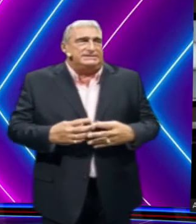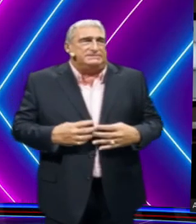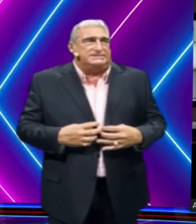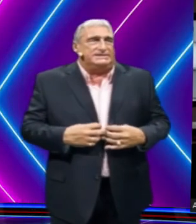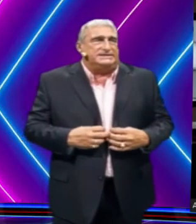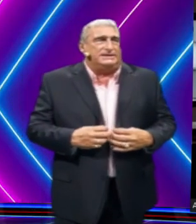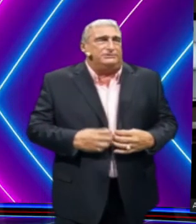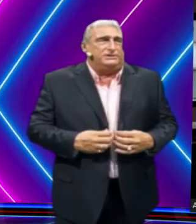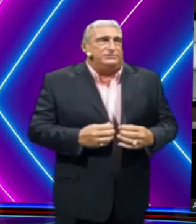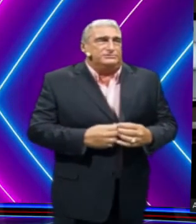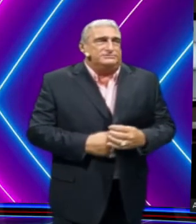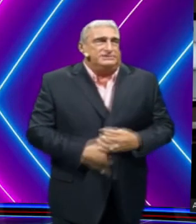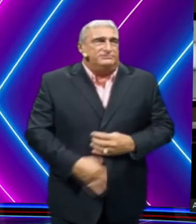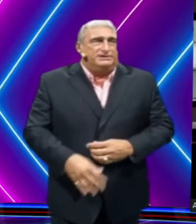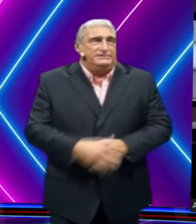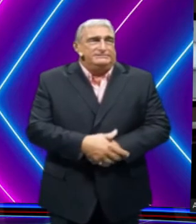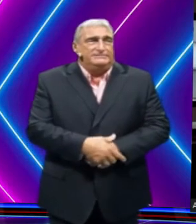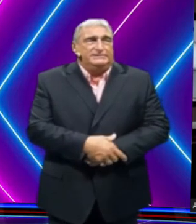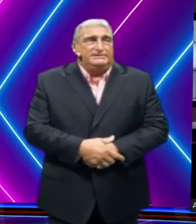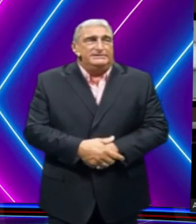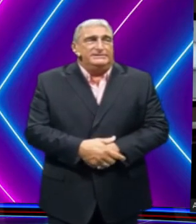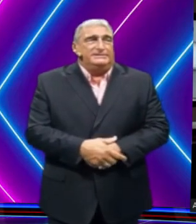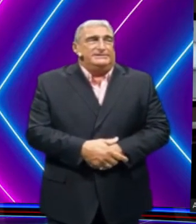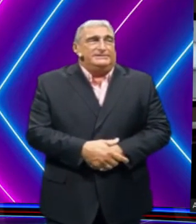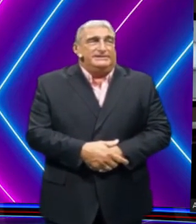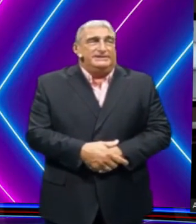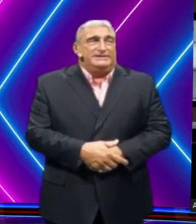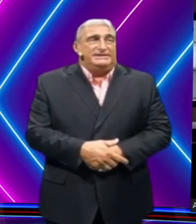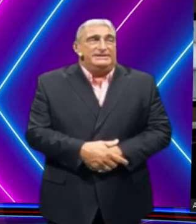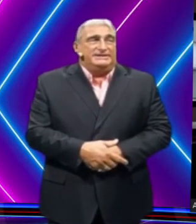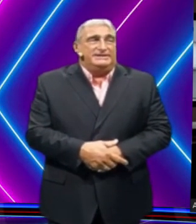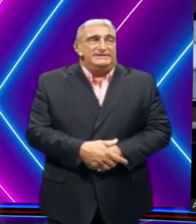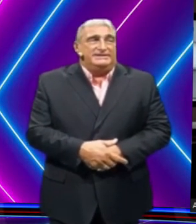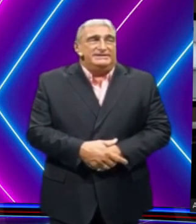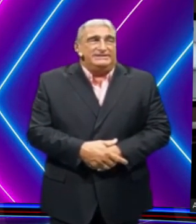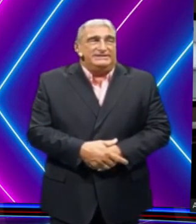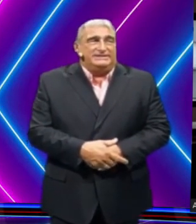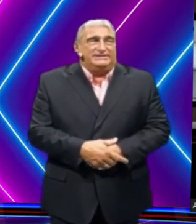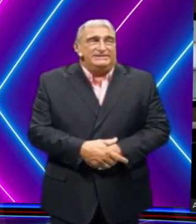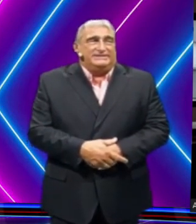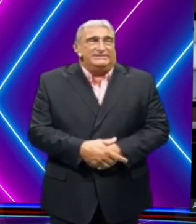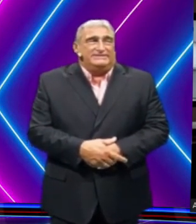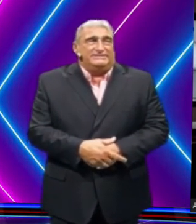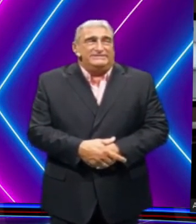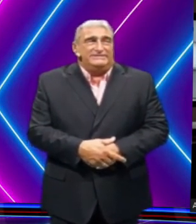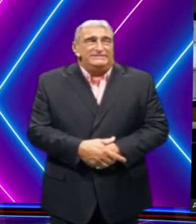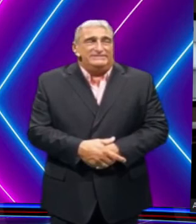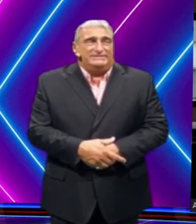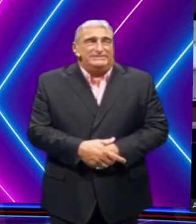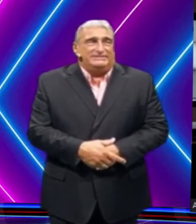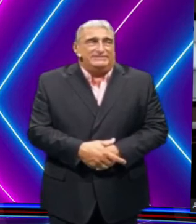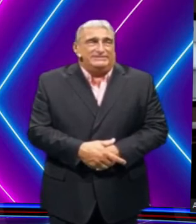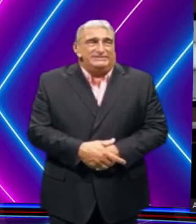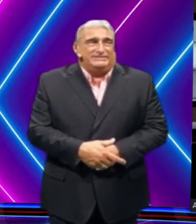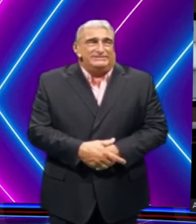Llegaste y te sentaste al lado de Dios, dijo, ¿eh? Sí, va, toman un mate, o sea, lo de la Suprema Corte, toman dos